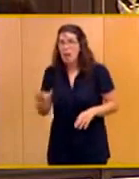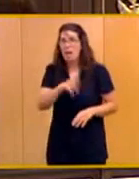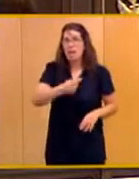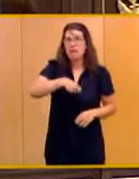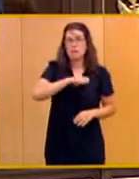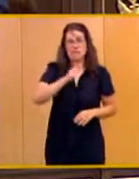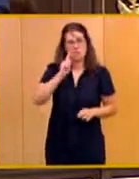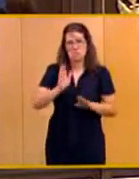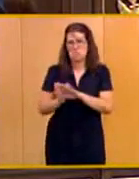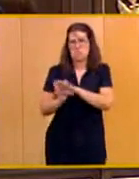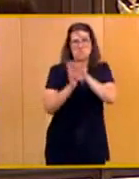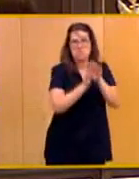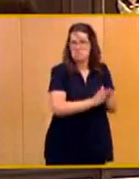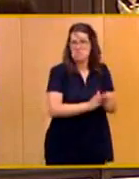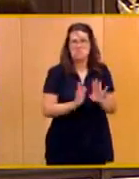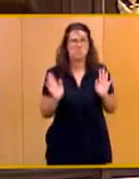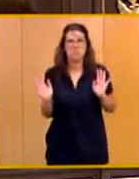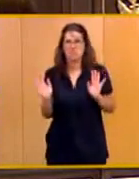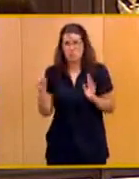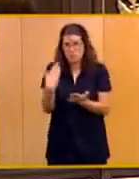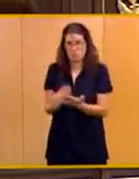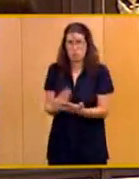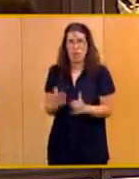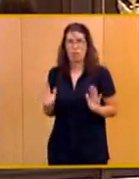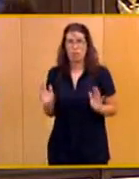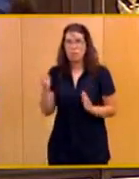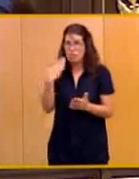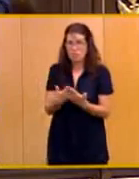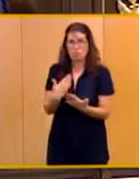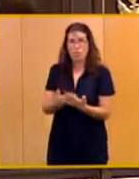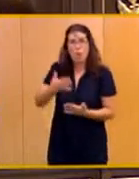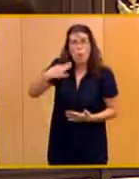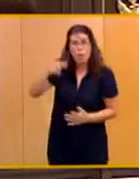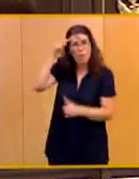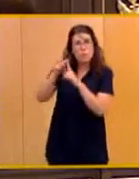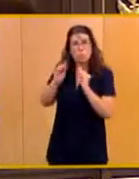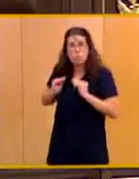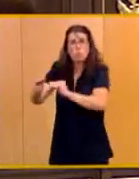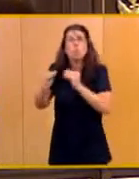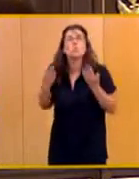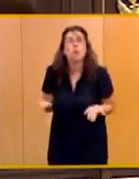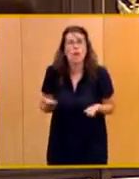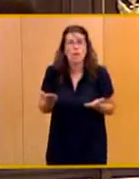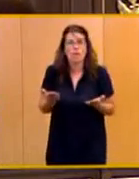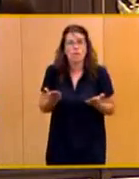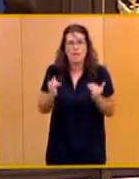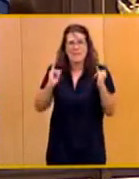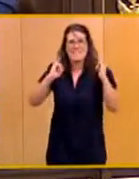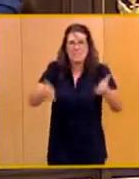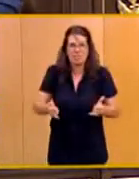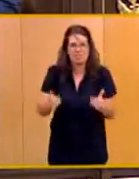su criterio, ello lo ha demostrado, porque lo único que tiene como objetivo es llegar a unas elecciones.